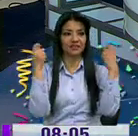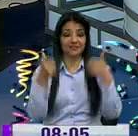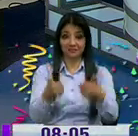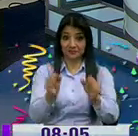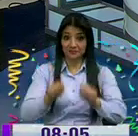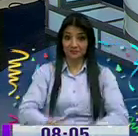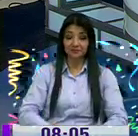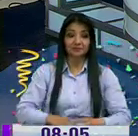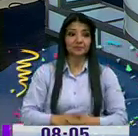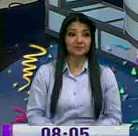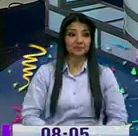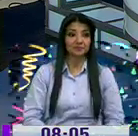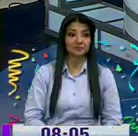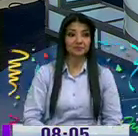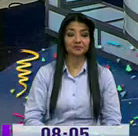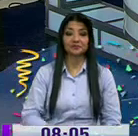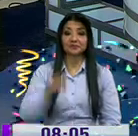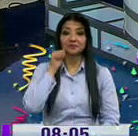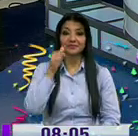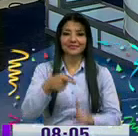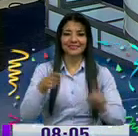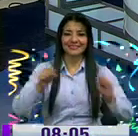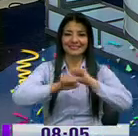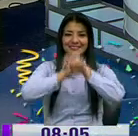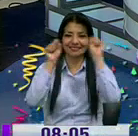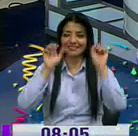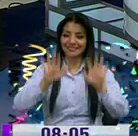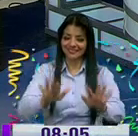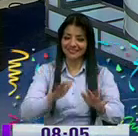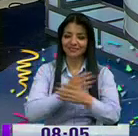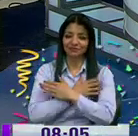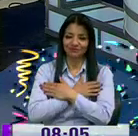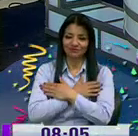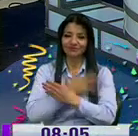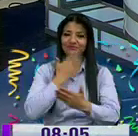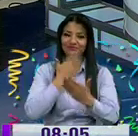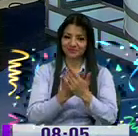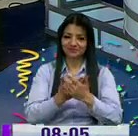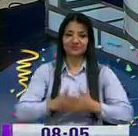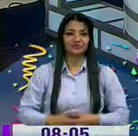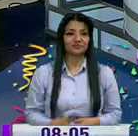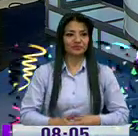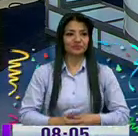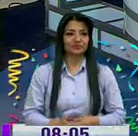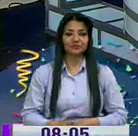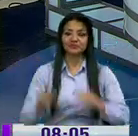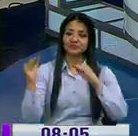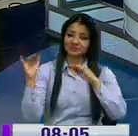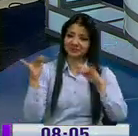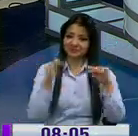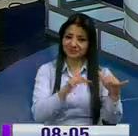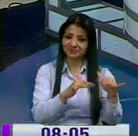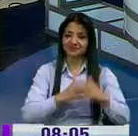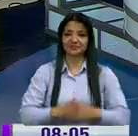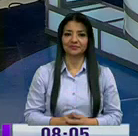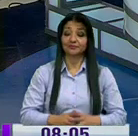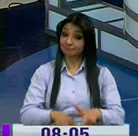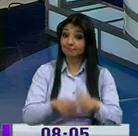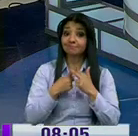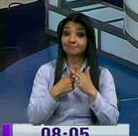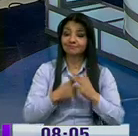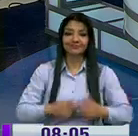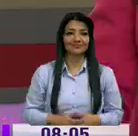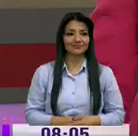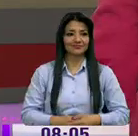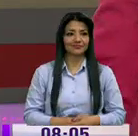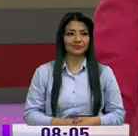Sí, mañana hay agenda apretada desde la mañana. Pero bueno, es parte cariño. Gracias, mi Ali querida. Muchas bendiciones. Por favor, gracias. Comencemos. Vamos a hablar